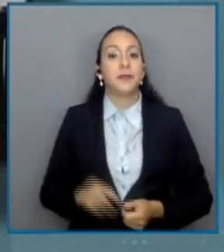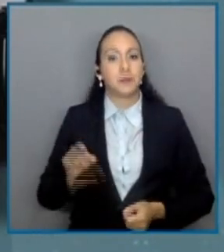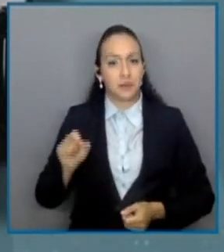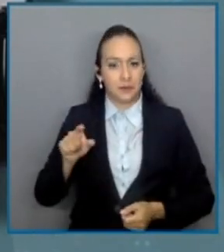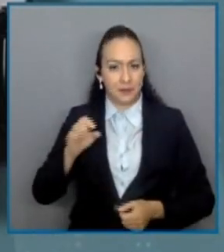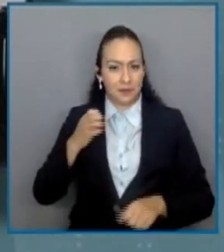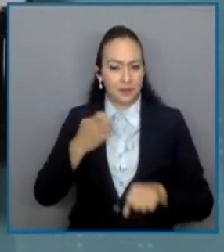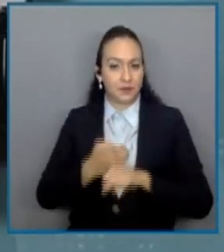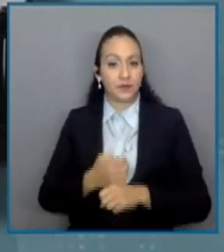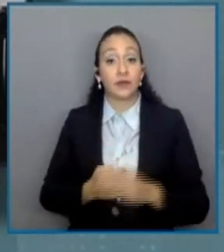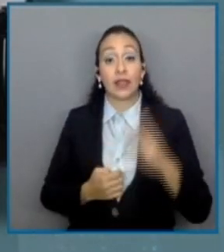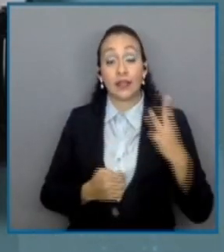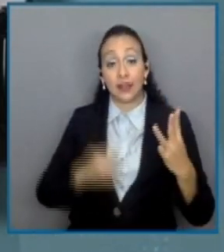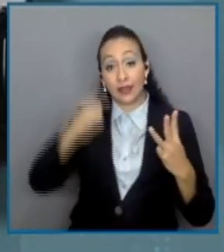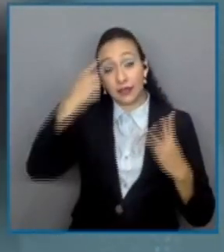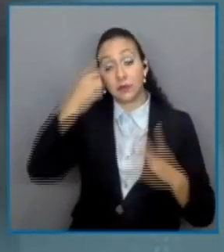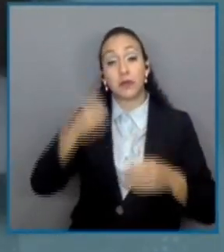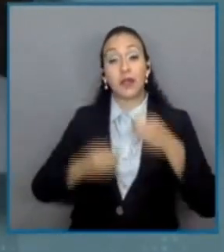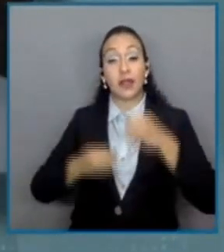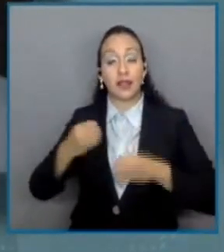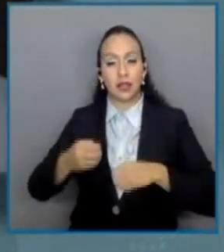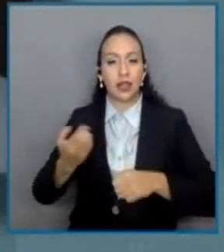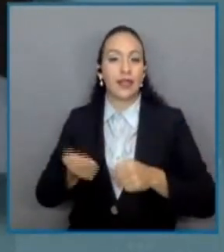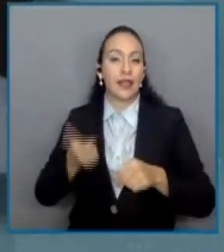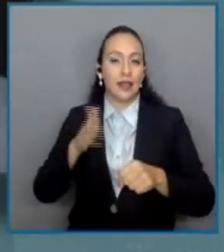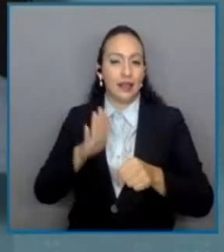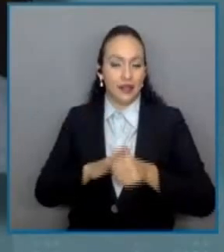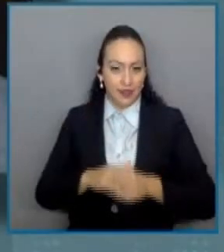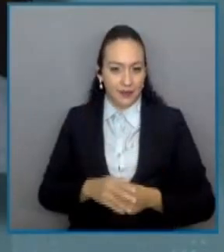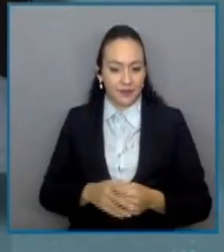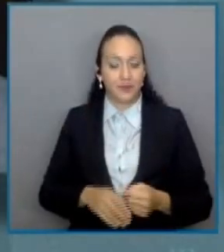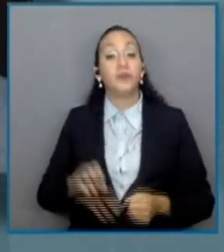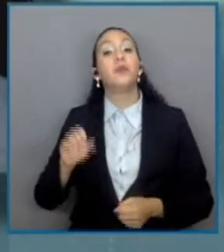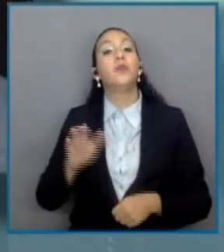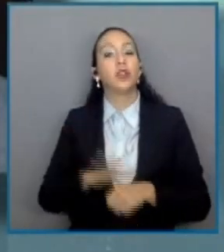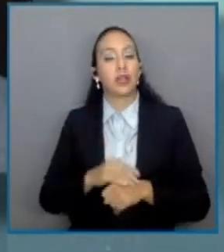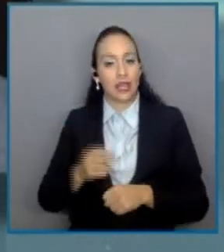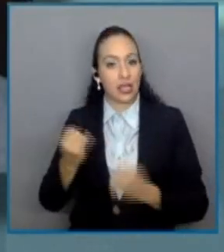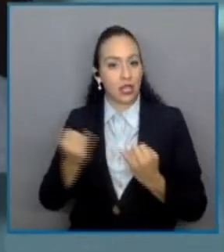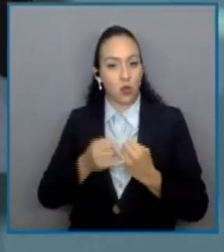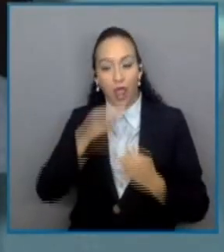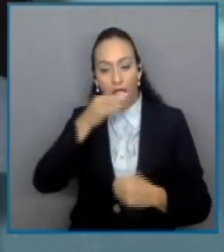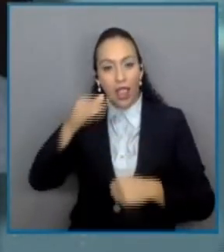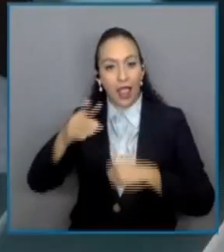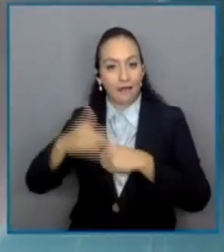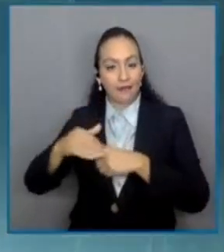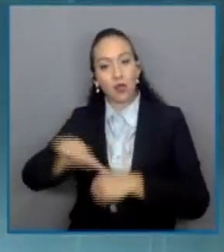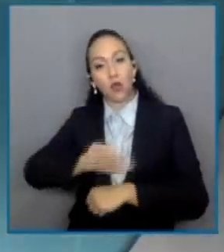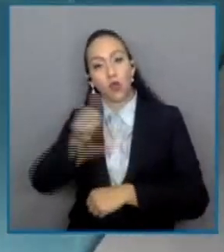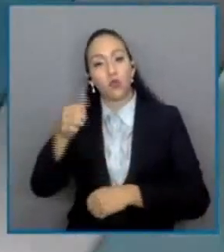el Tribunal de Justicia Administrativa, así como la ratificación de 1 más en este último órgano.